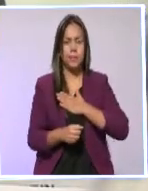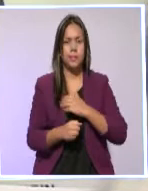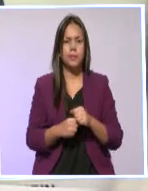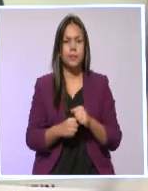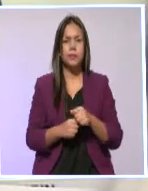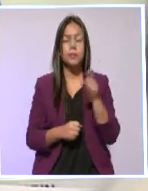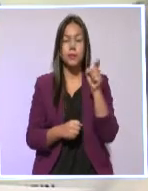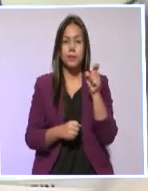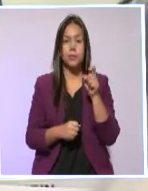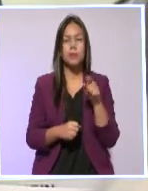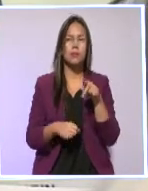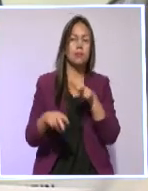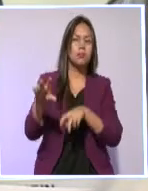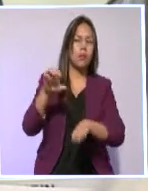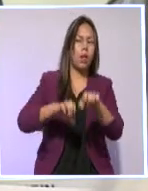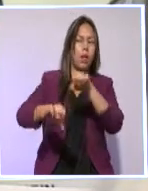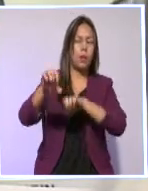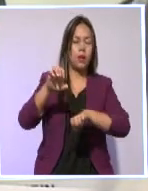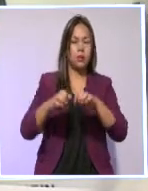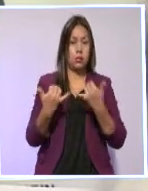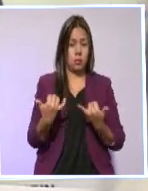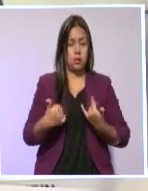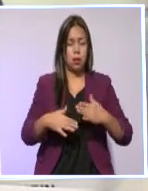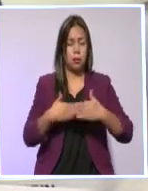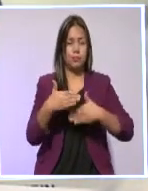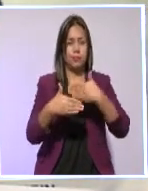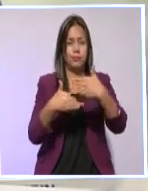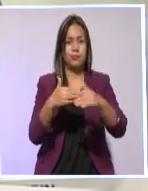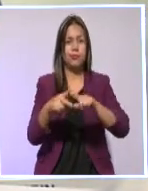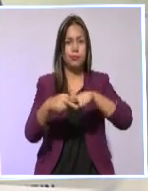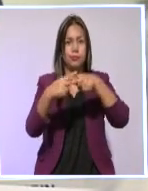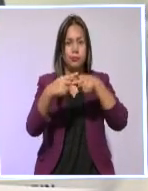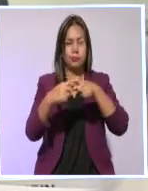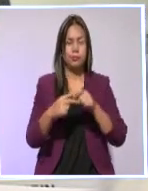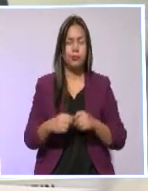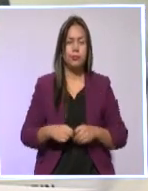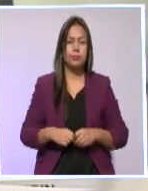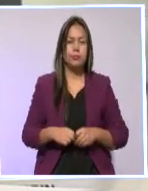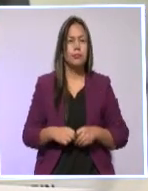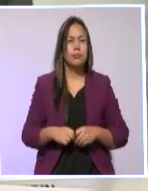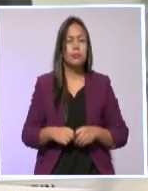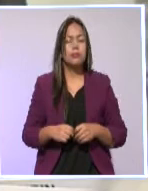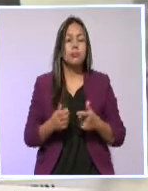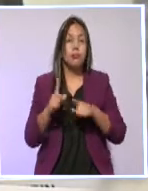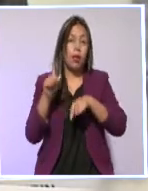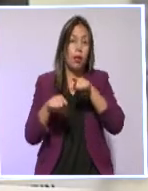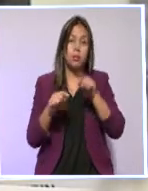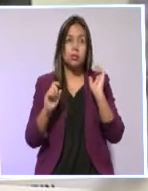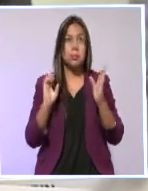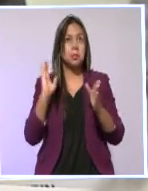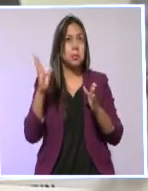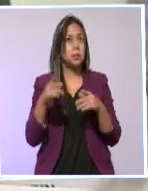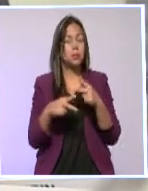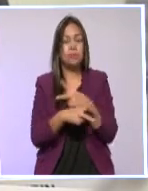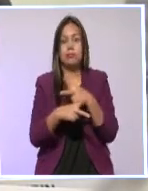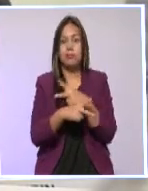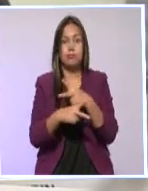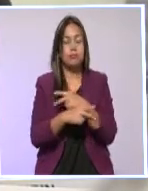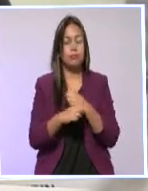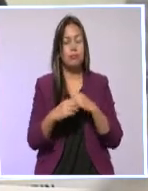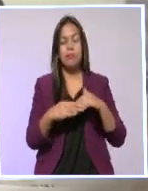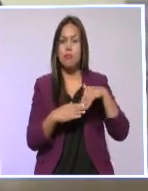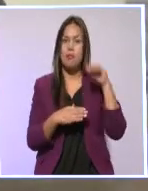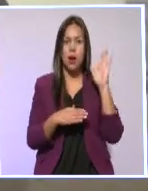auditorías viales que están en marcha para definir si existen vías que son más peligrosas, porque en ese sentido se requiere intervención